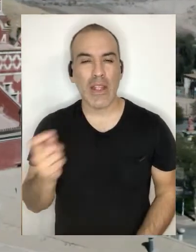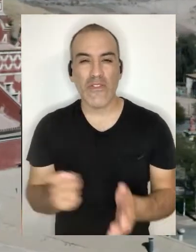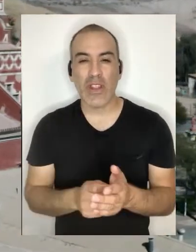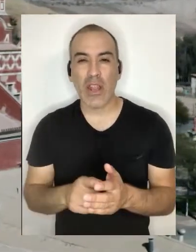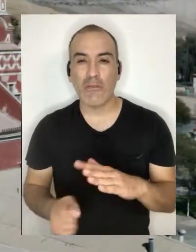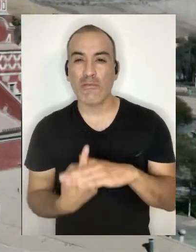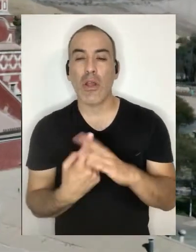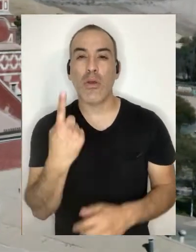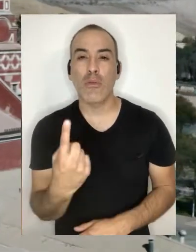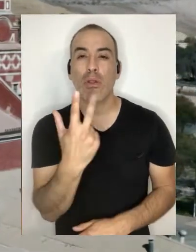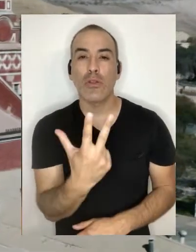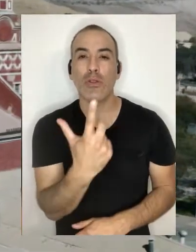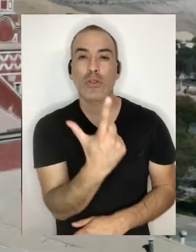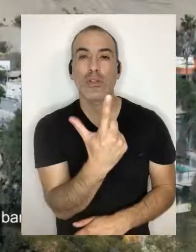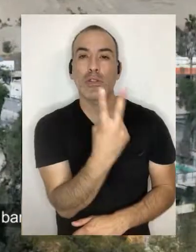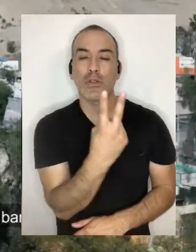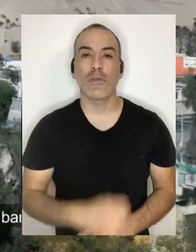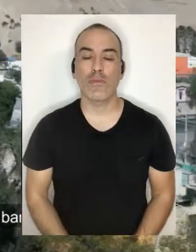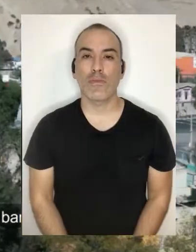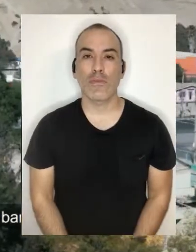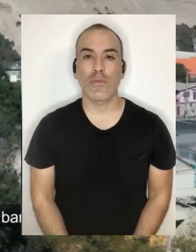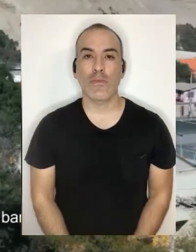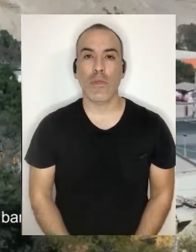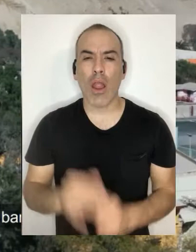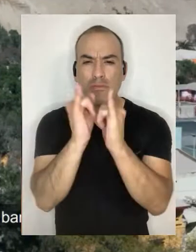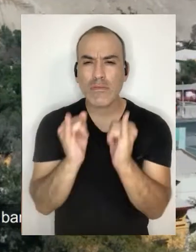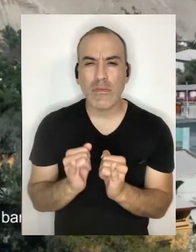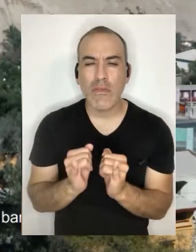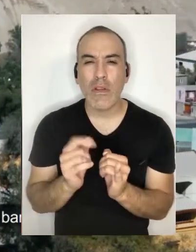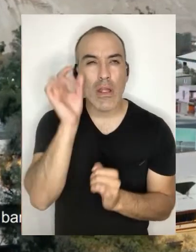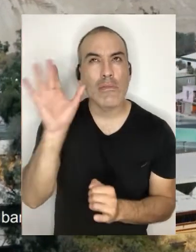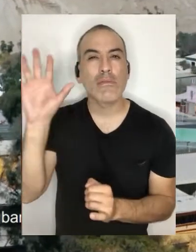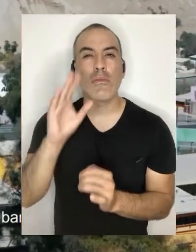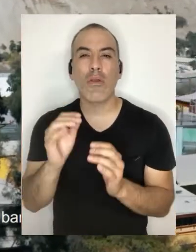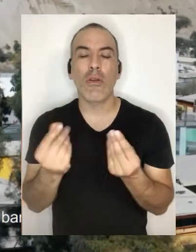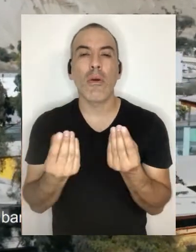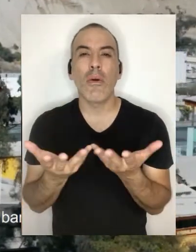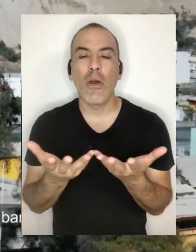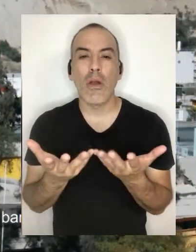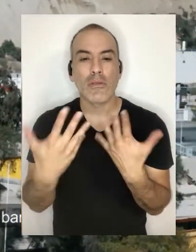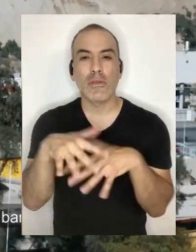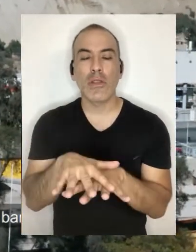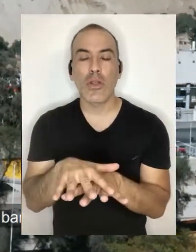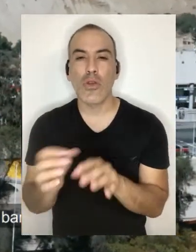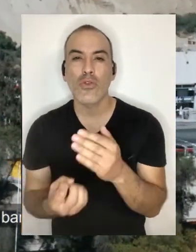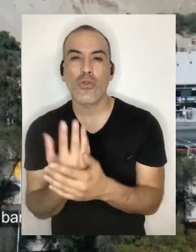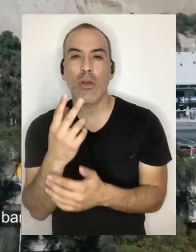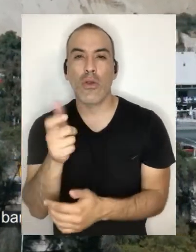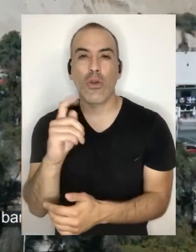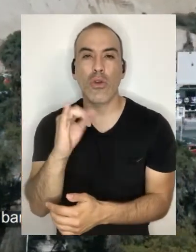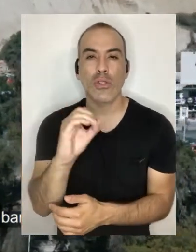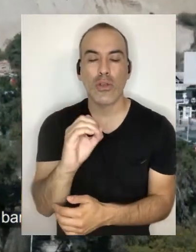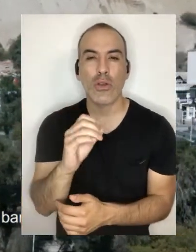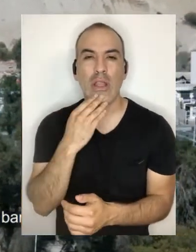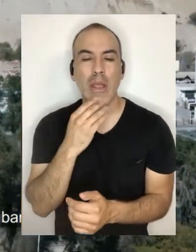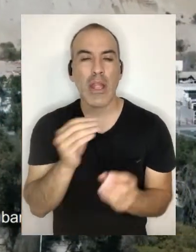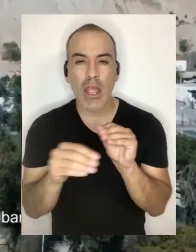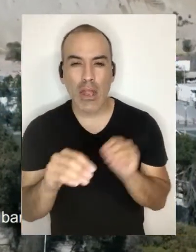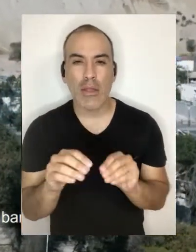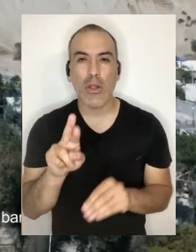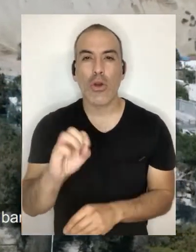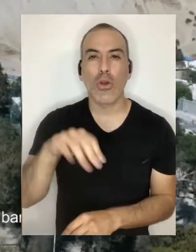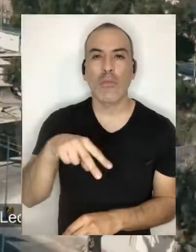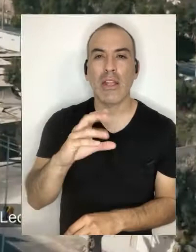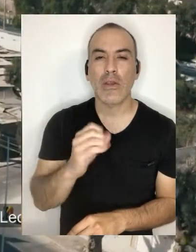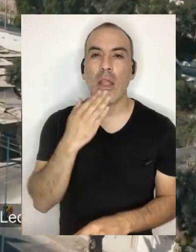año 1872. Su forma, que alude a un estilo que integra lo neogótico con elementos románicos